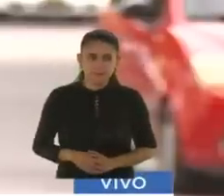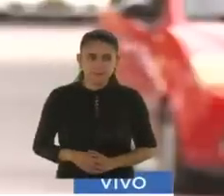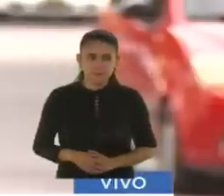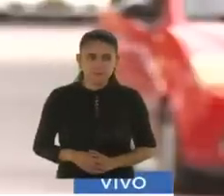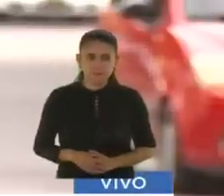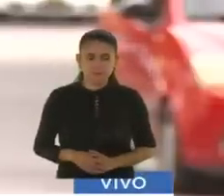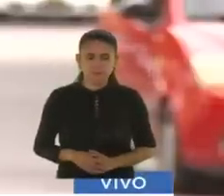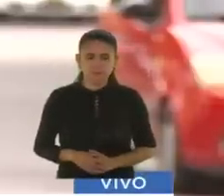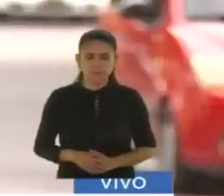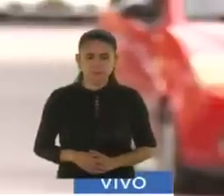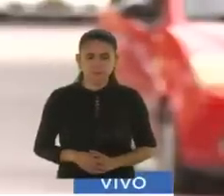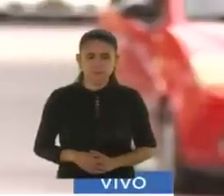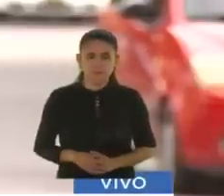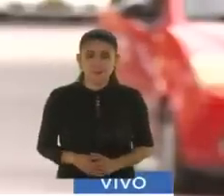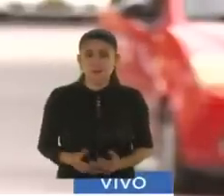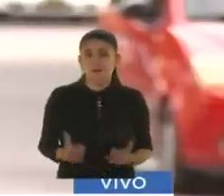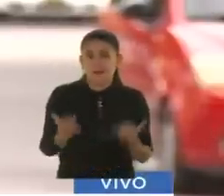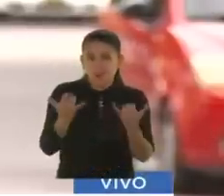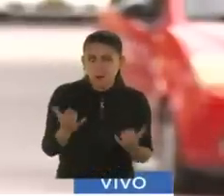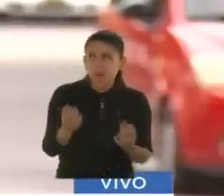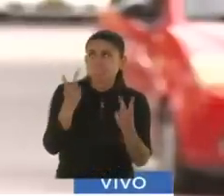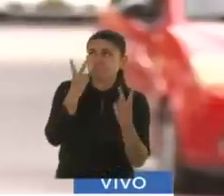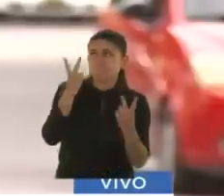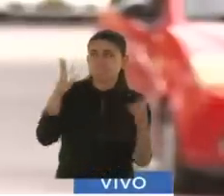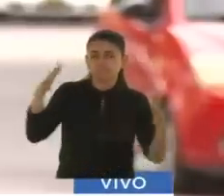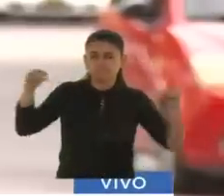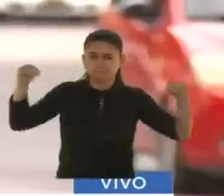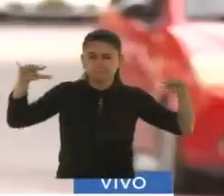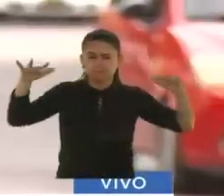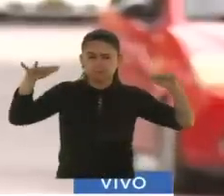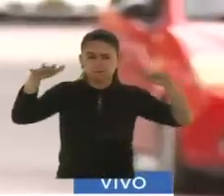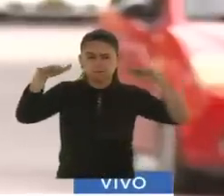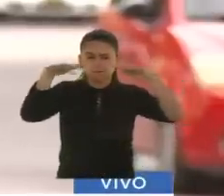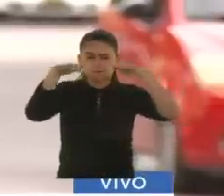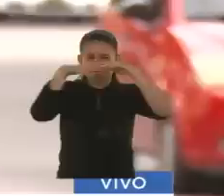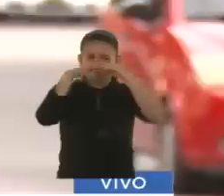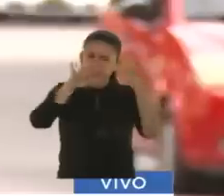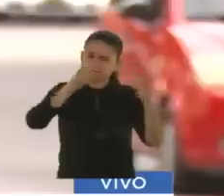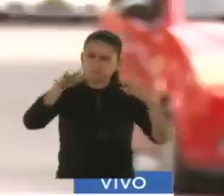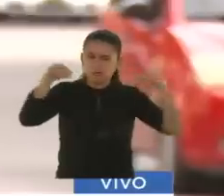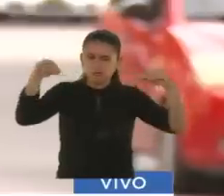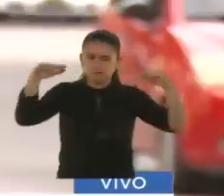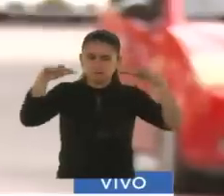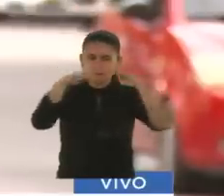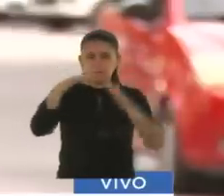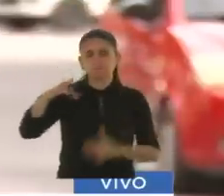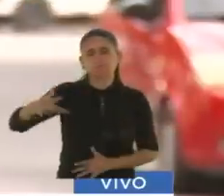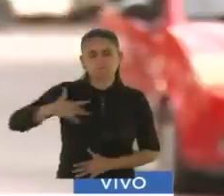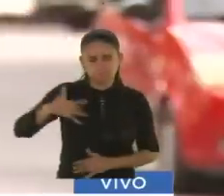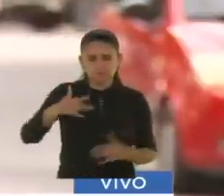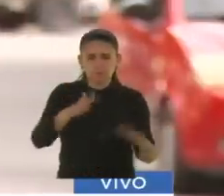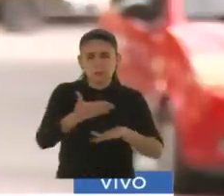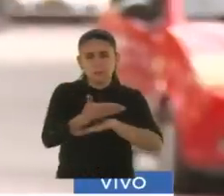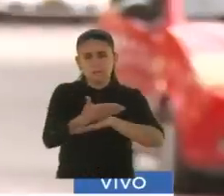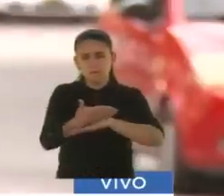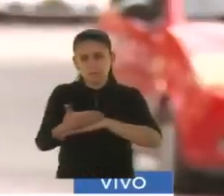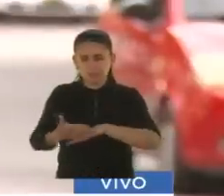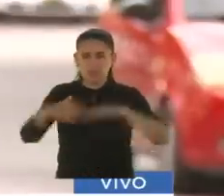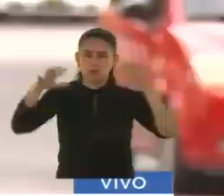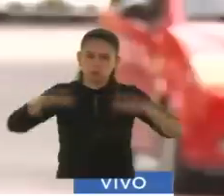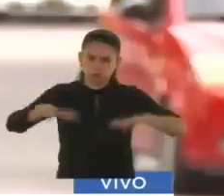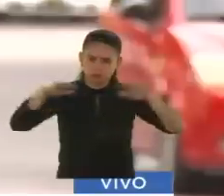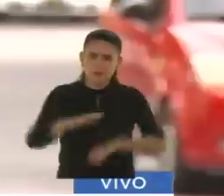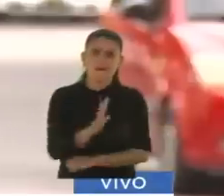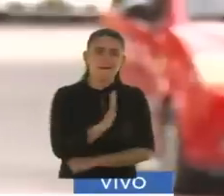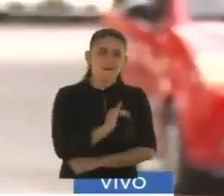A esta hora está parcialmente nublado el cielo de la capital vallecaucana. Se estima que se presenten algunas lluvias en Cali, pero